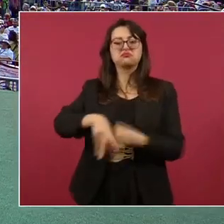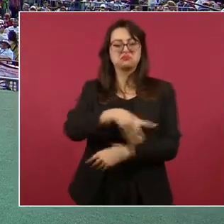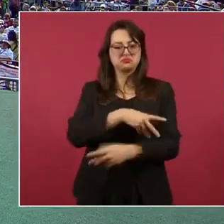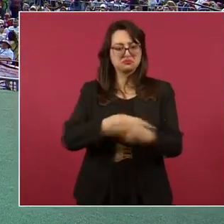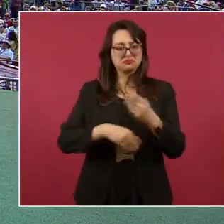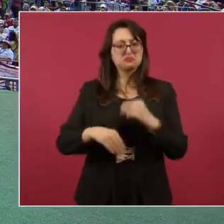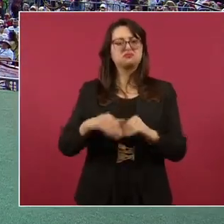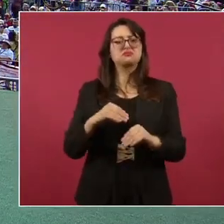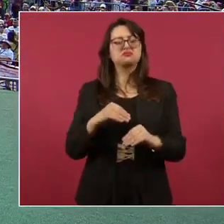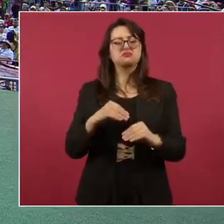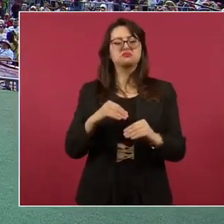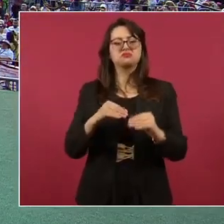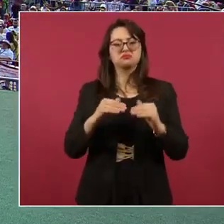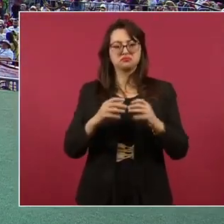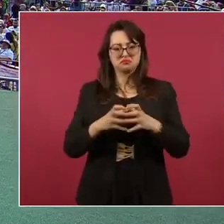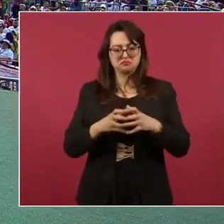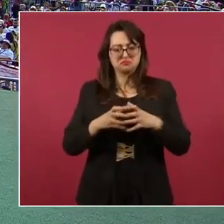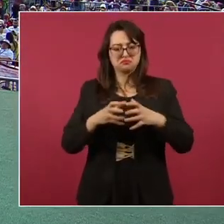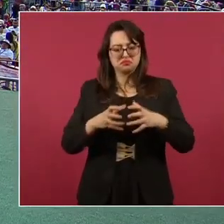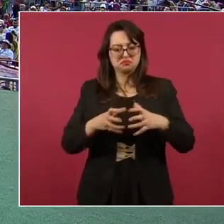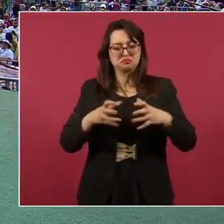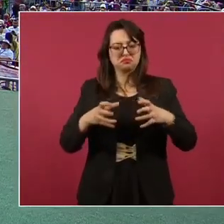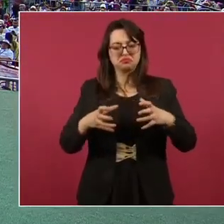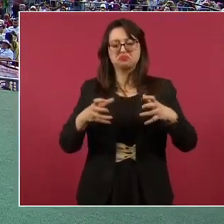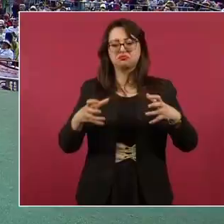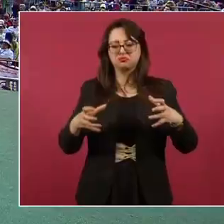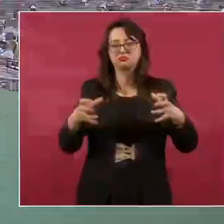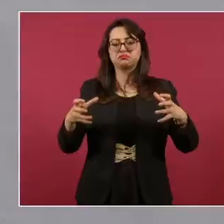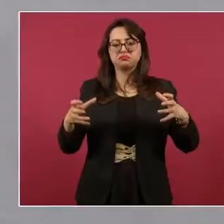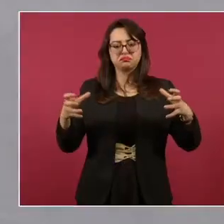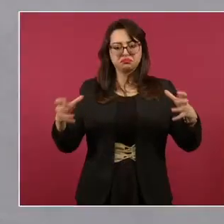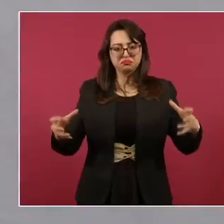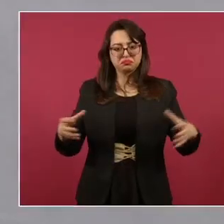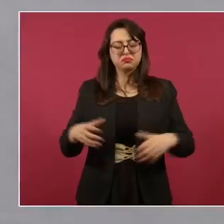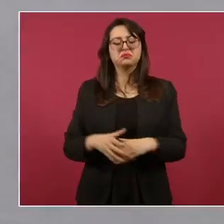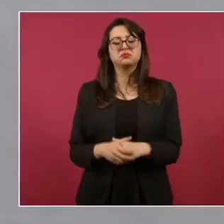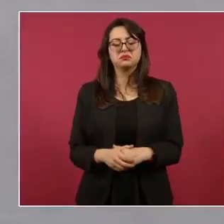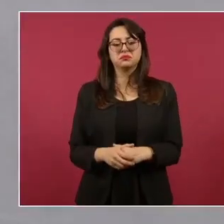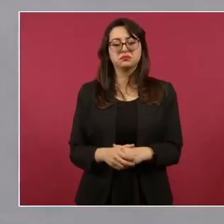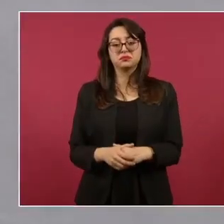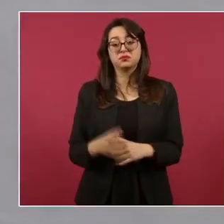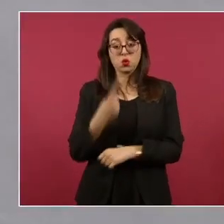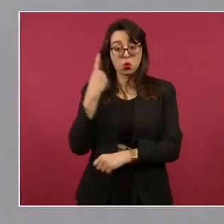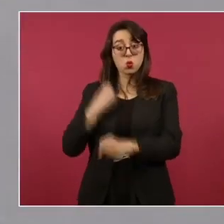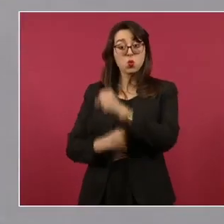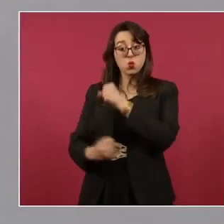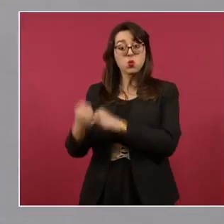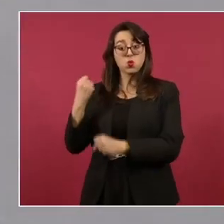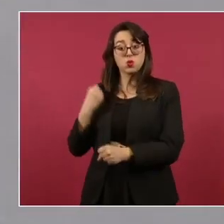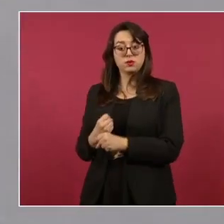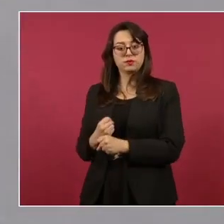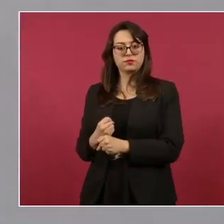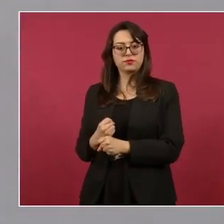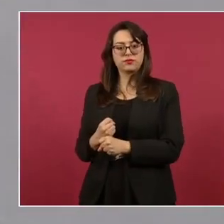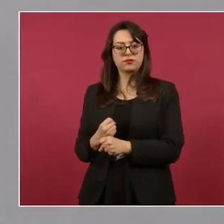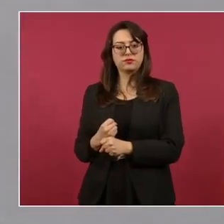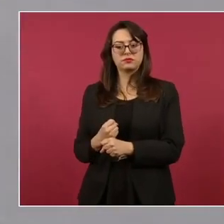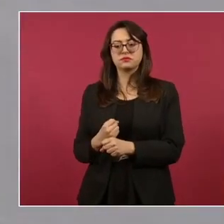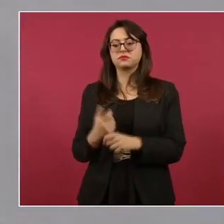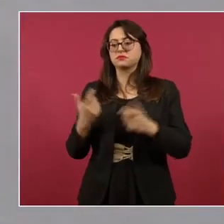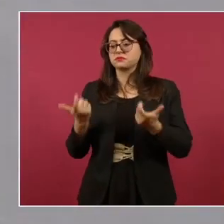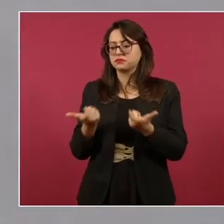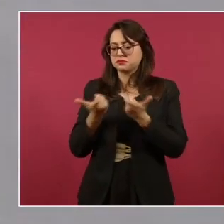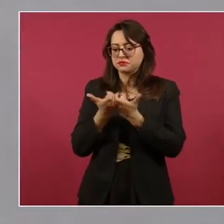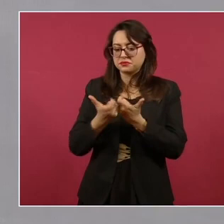está creciendo, en auge. El año pasado, la economía